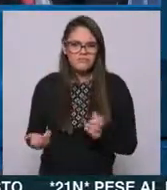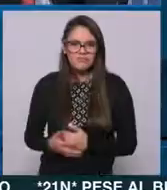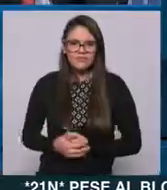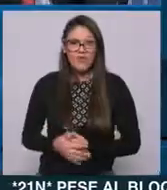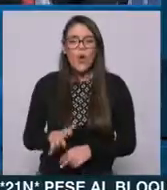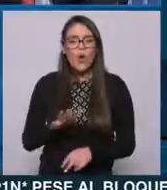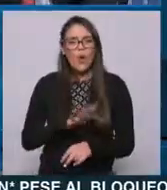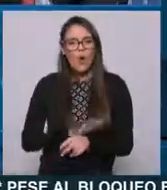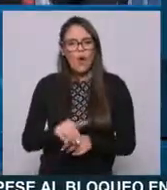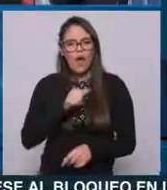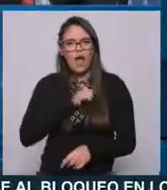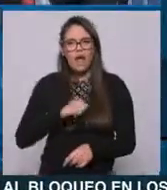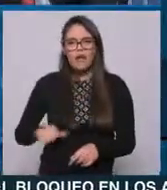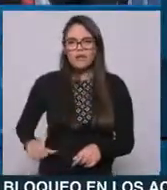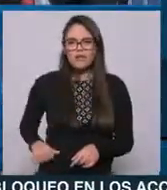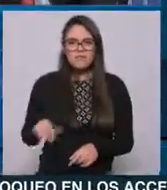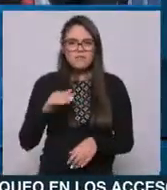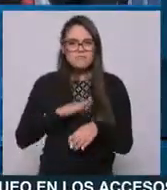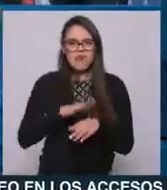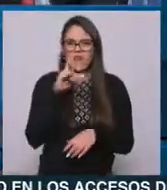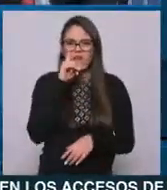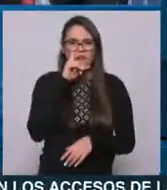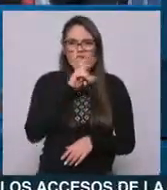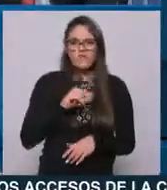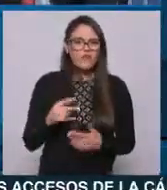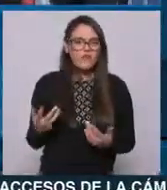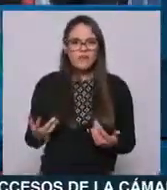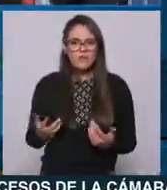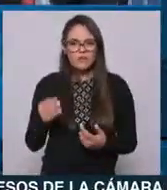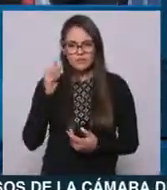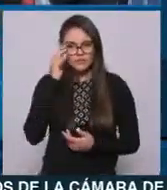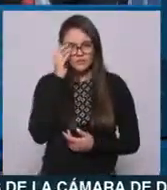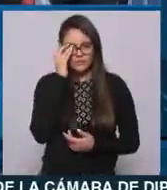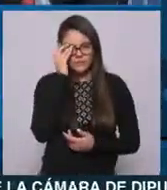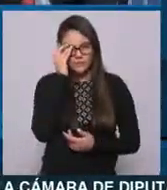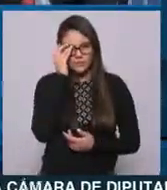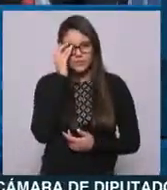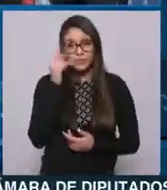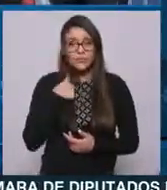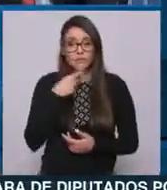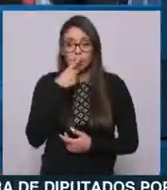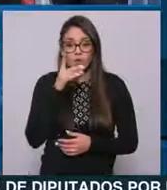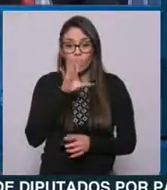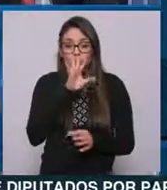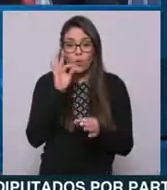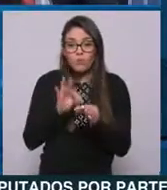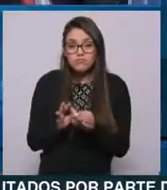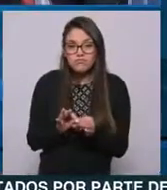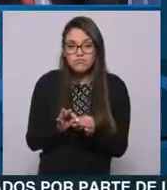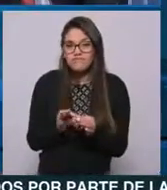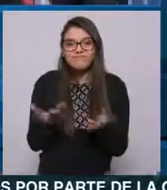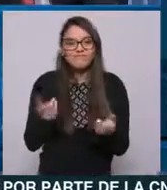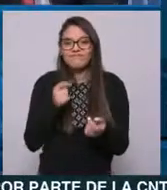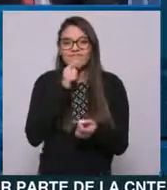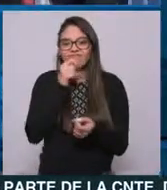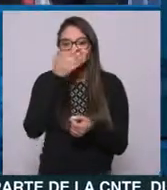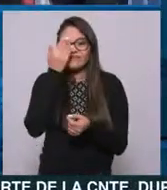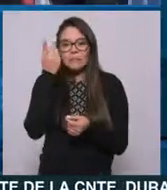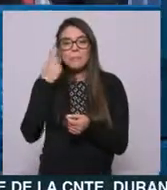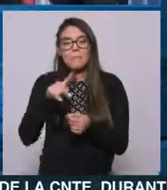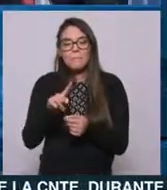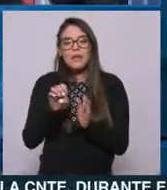principalmente fallaron los altavoces, arquitecta? ¿Podría decirnos? Yo no te podría decir totalmente, pero sí en las zonas de